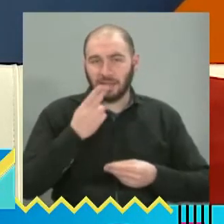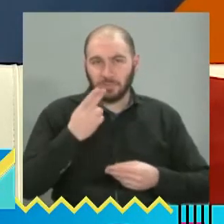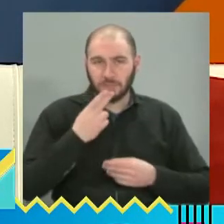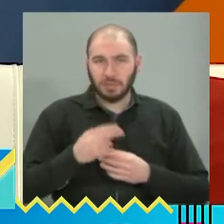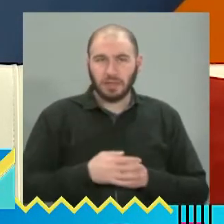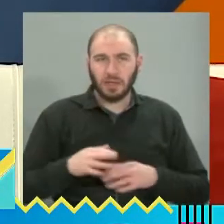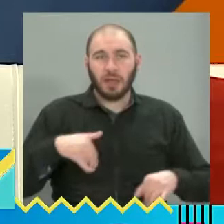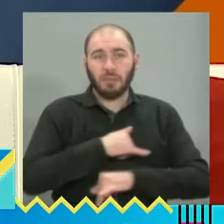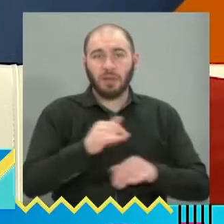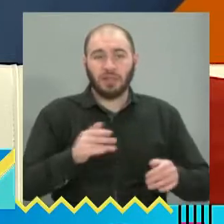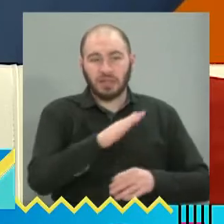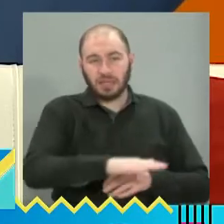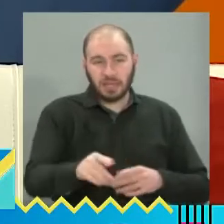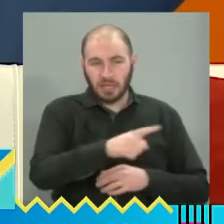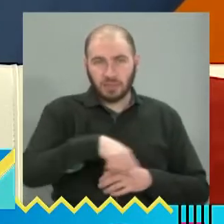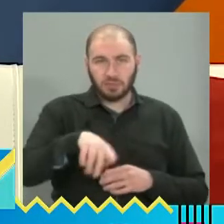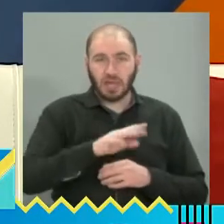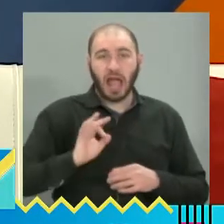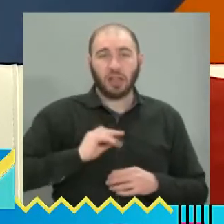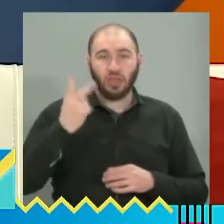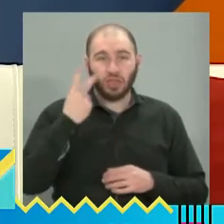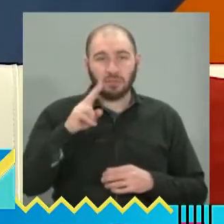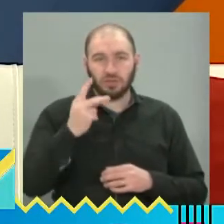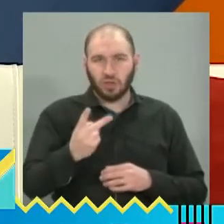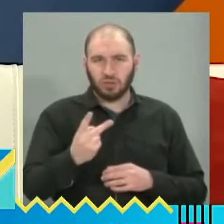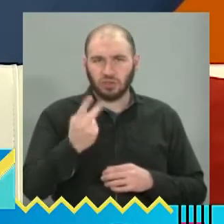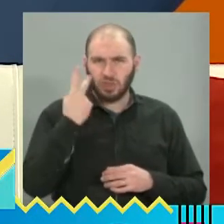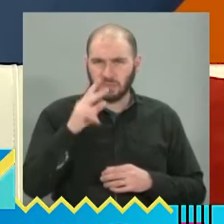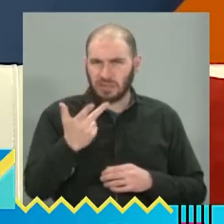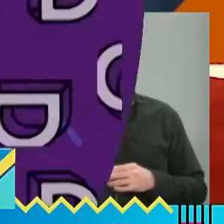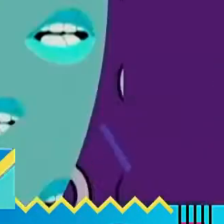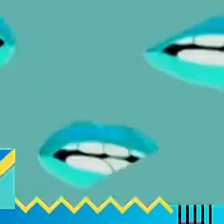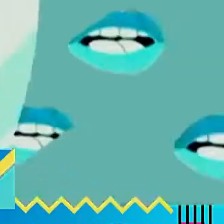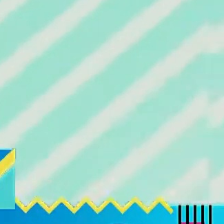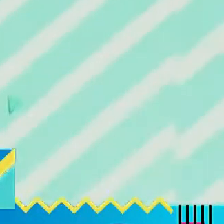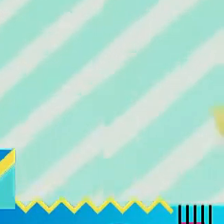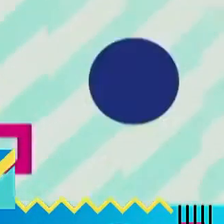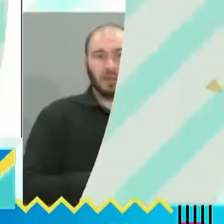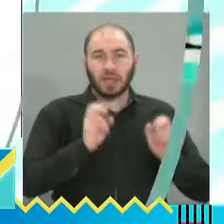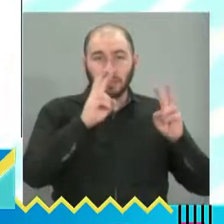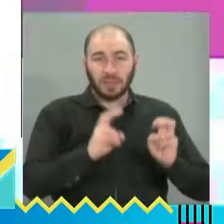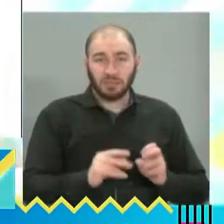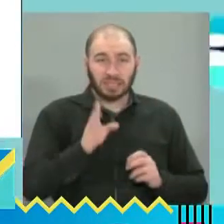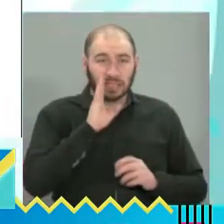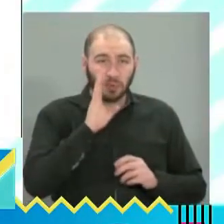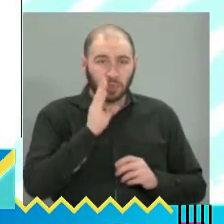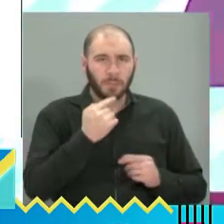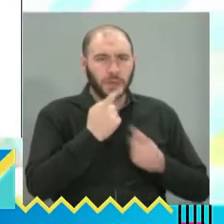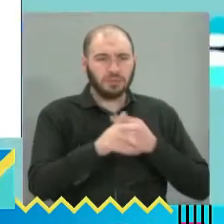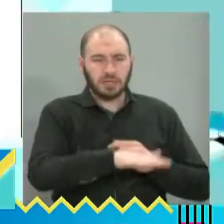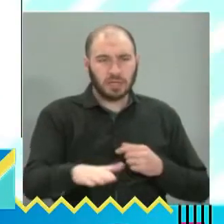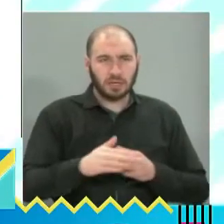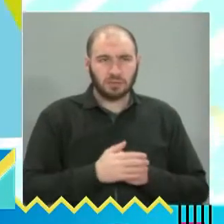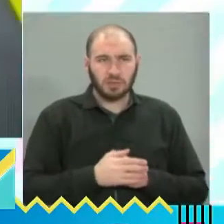dirigido el mensaje a los niños. En el año 2002 o 2003 se hizo un estudio en Estados Unidos preguntándole a los